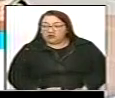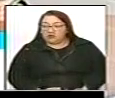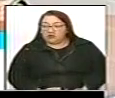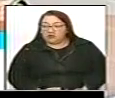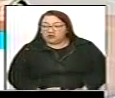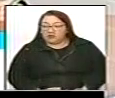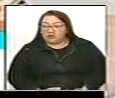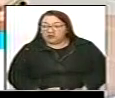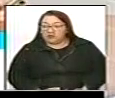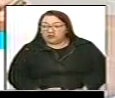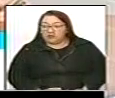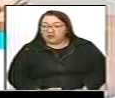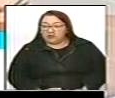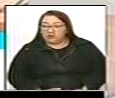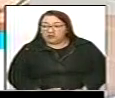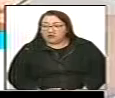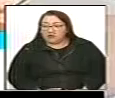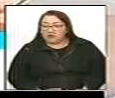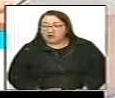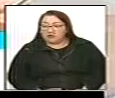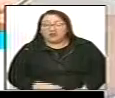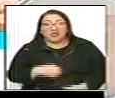críticos. A la fecha,